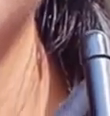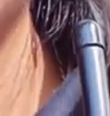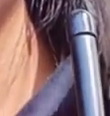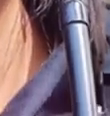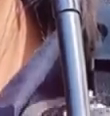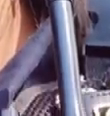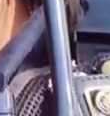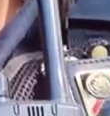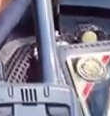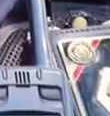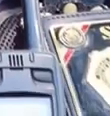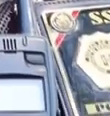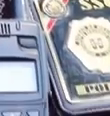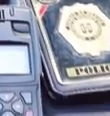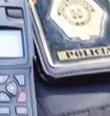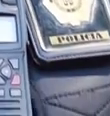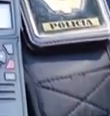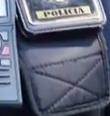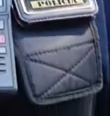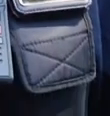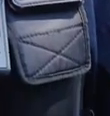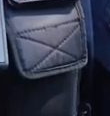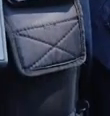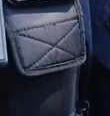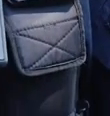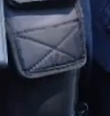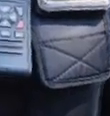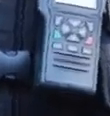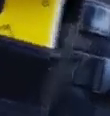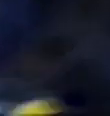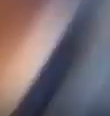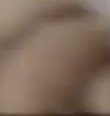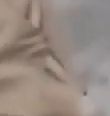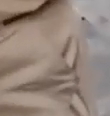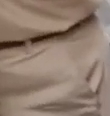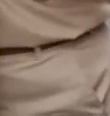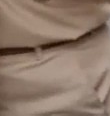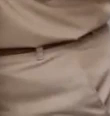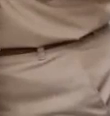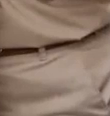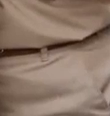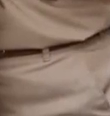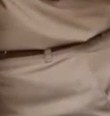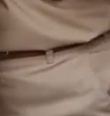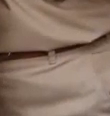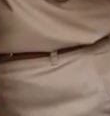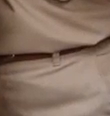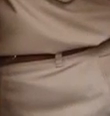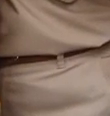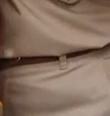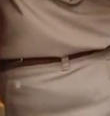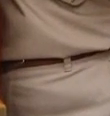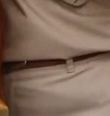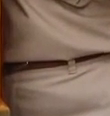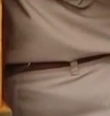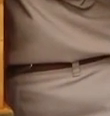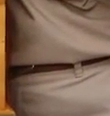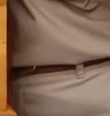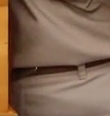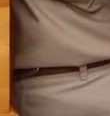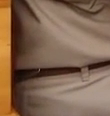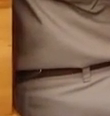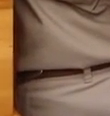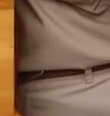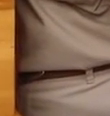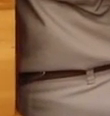A quien le agradezco esta invitación para estar el día de hoy con todas